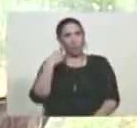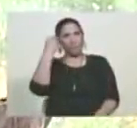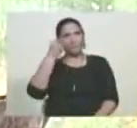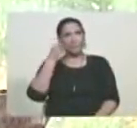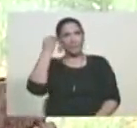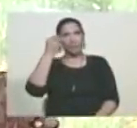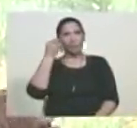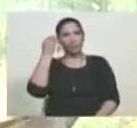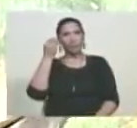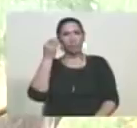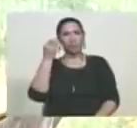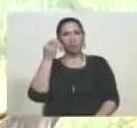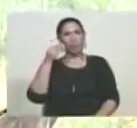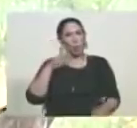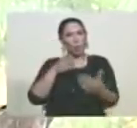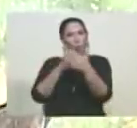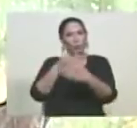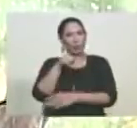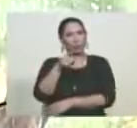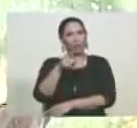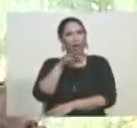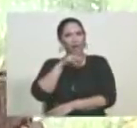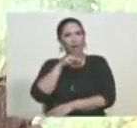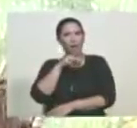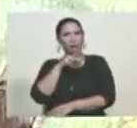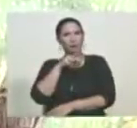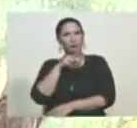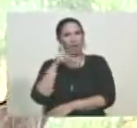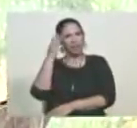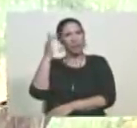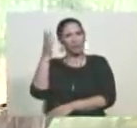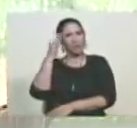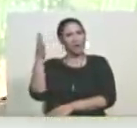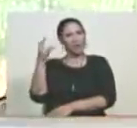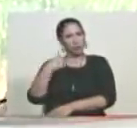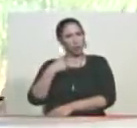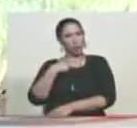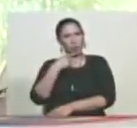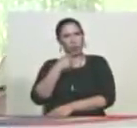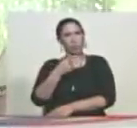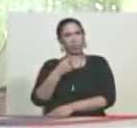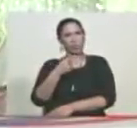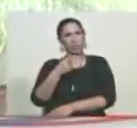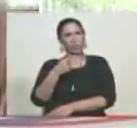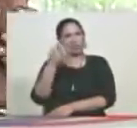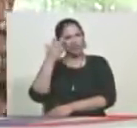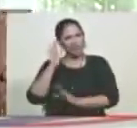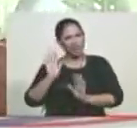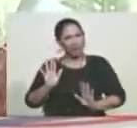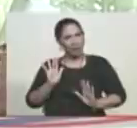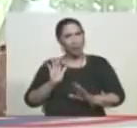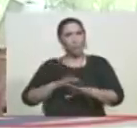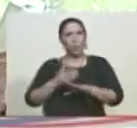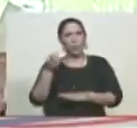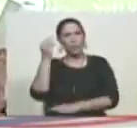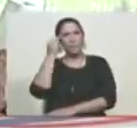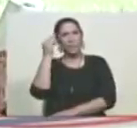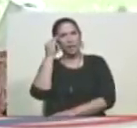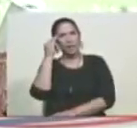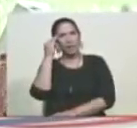algo así como si fuera contra usted. Me imagino yo, y lo he dicho, será porque todavía en la mentalidad de